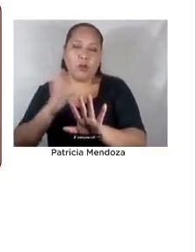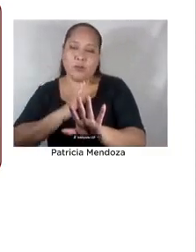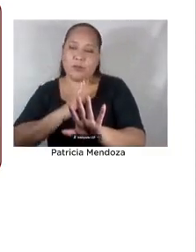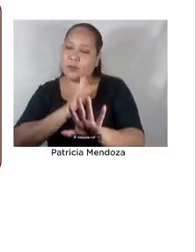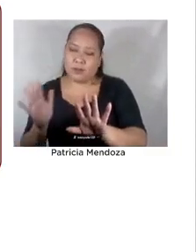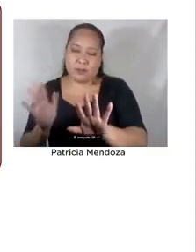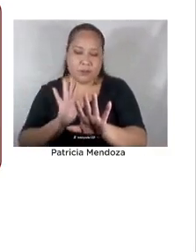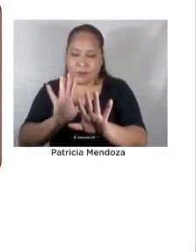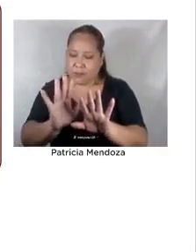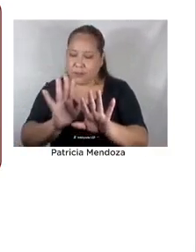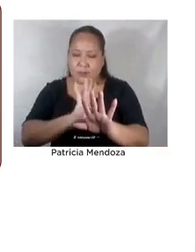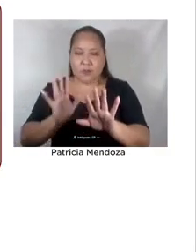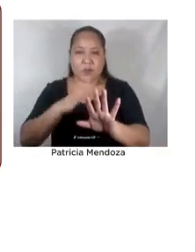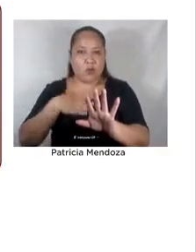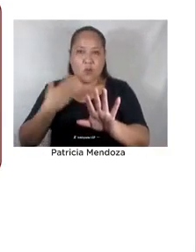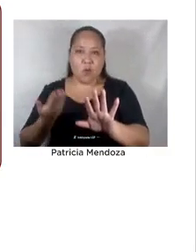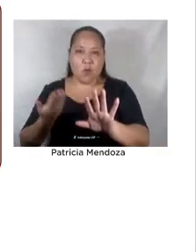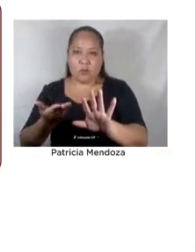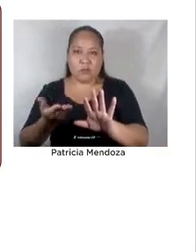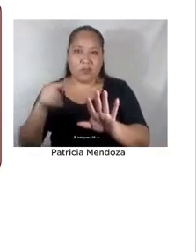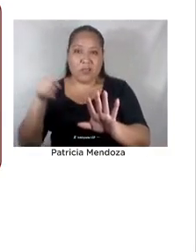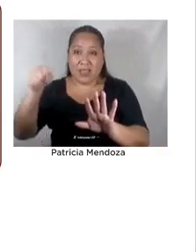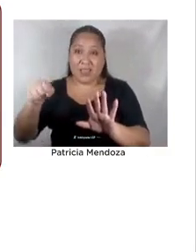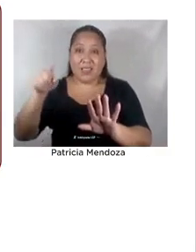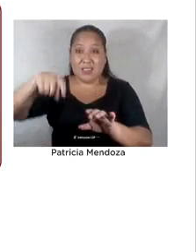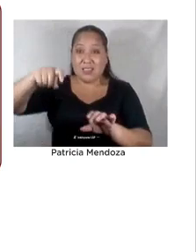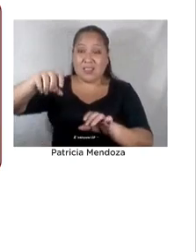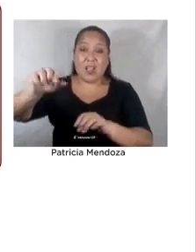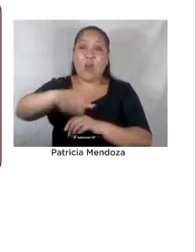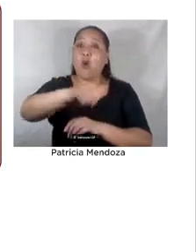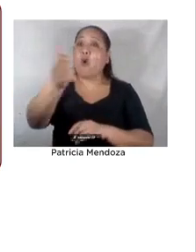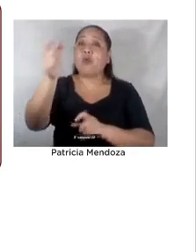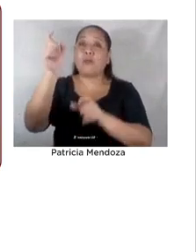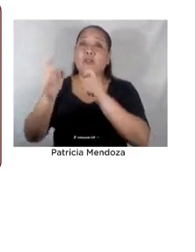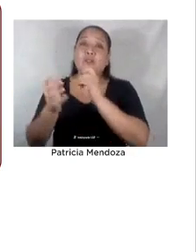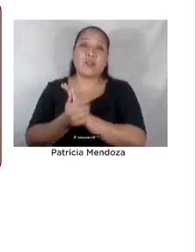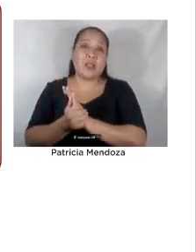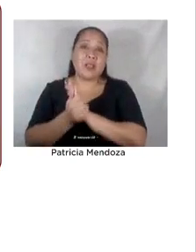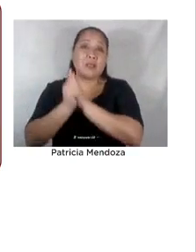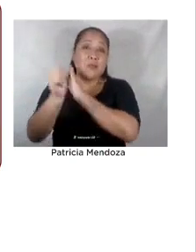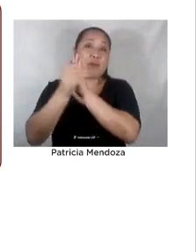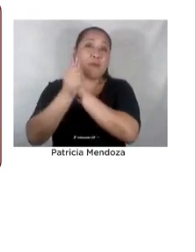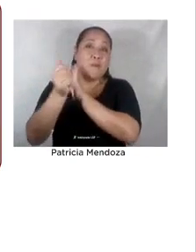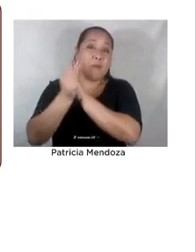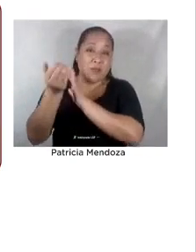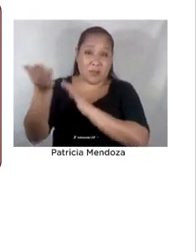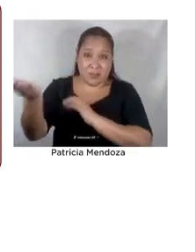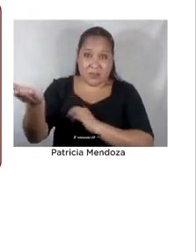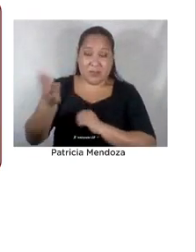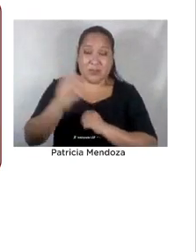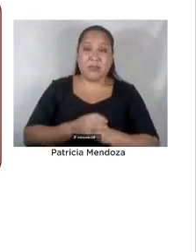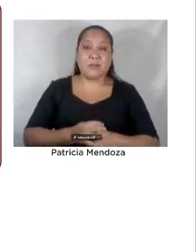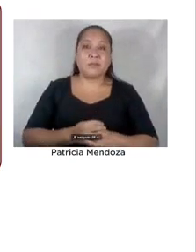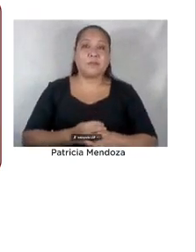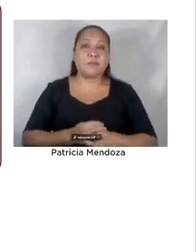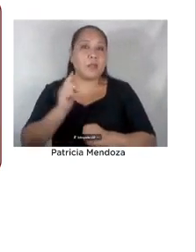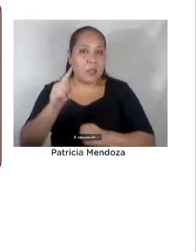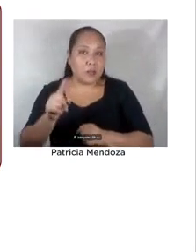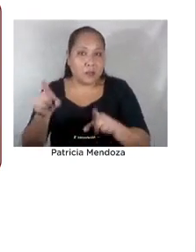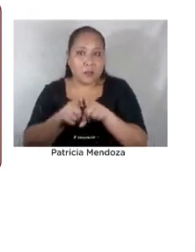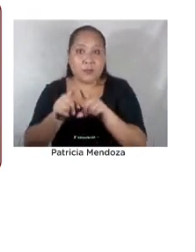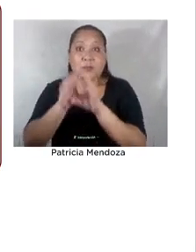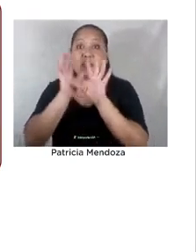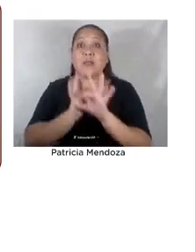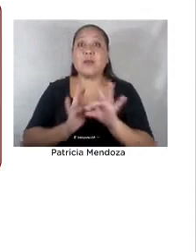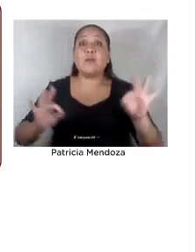verlo, a partir de acá necesita verlo otra persona. Entonces, esto creemos que es importantísimo, sobre